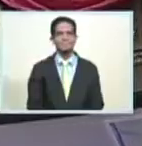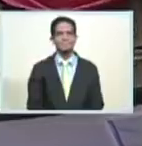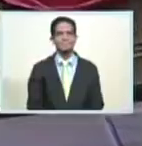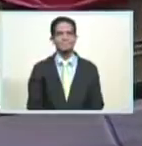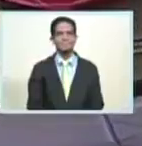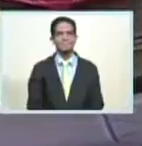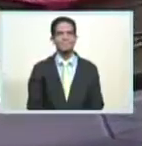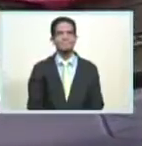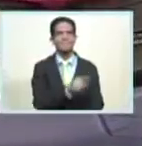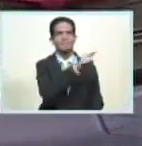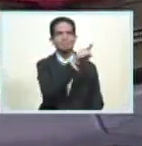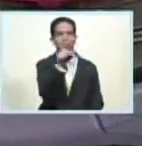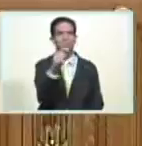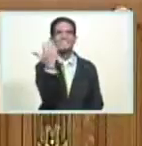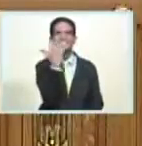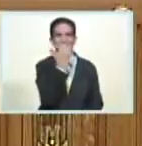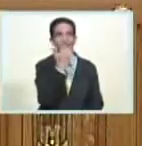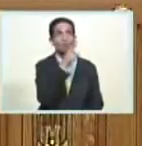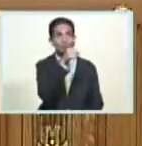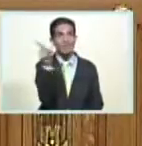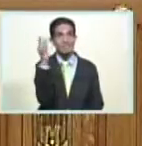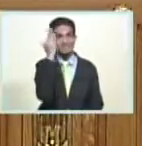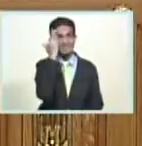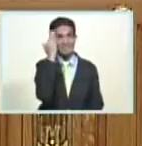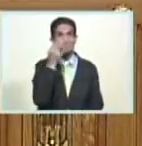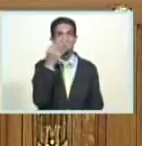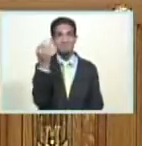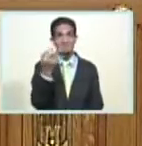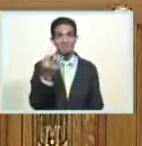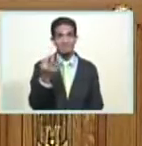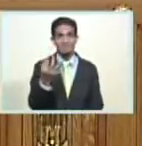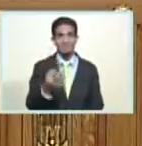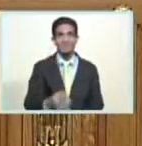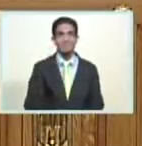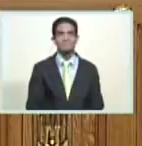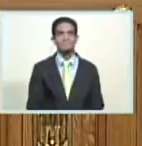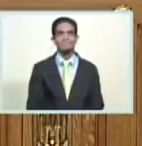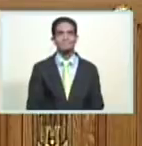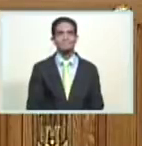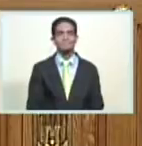Se ríen, los fotógrafos se ríen, pero ustedes saben que es verdad. ¿Eh?